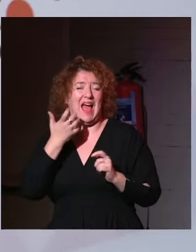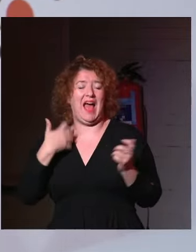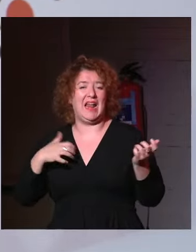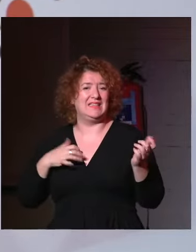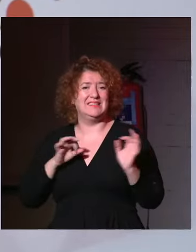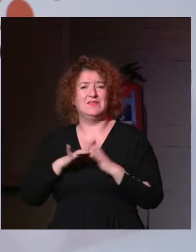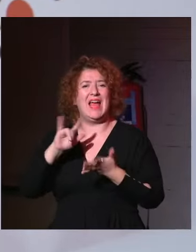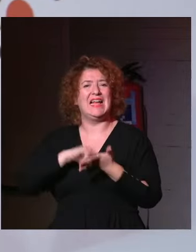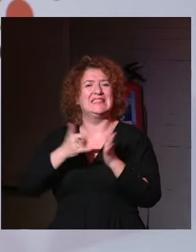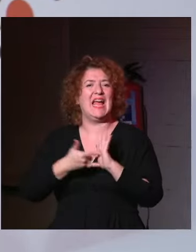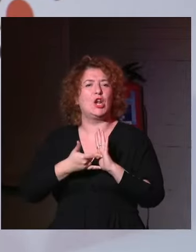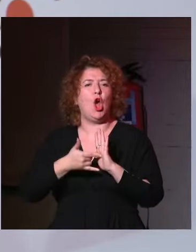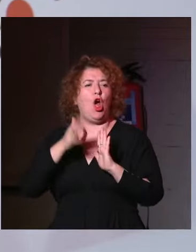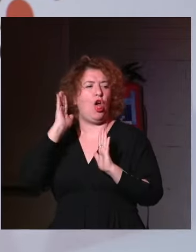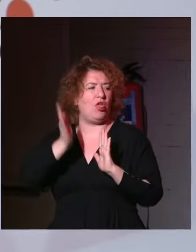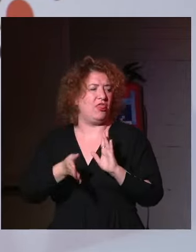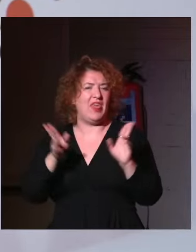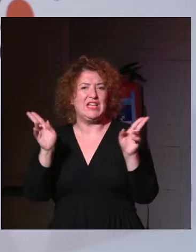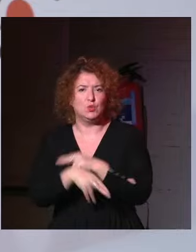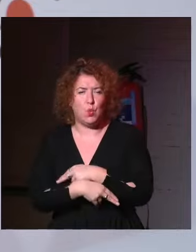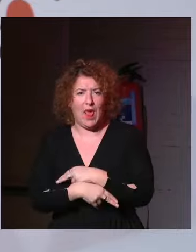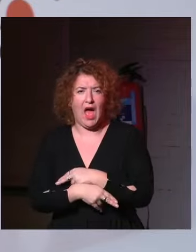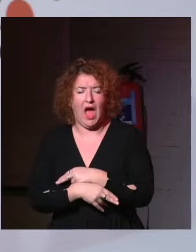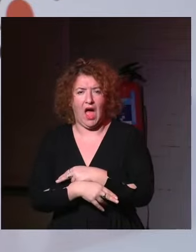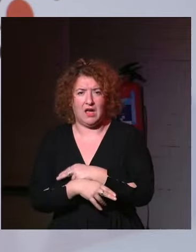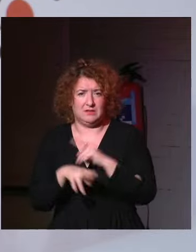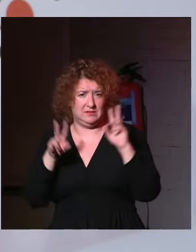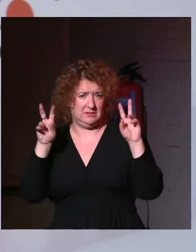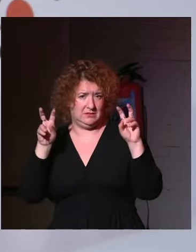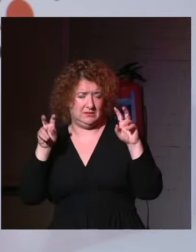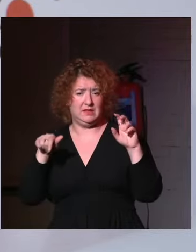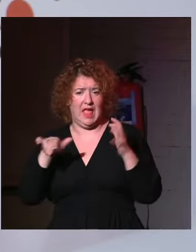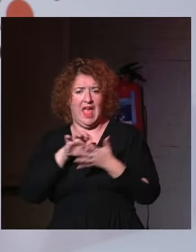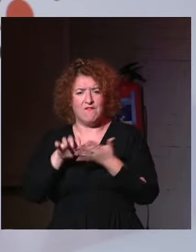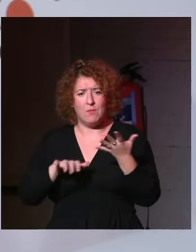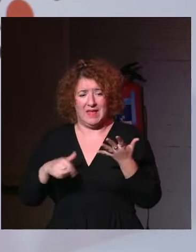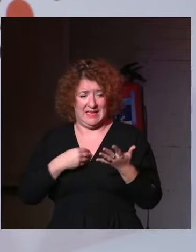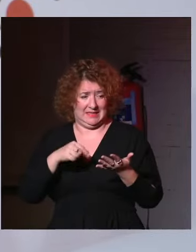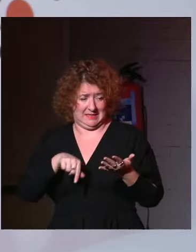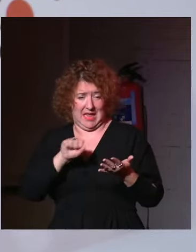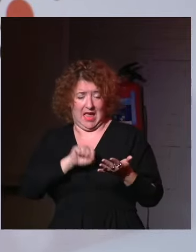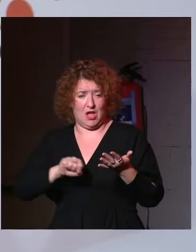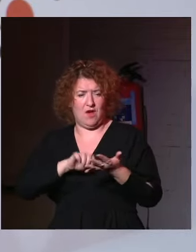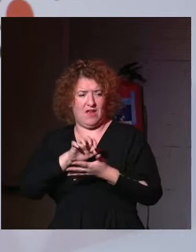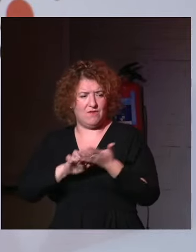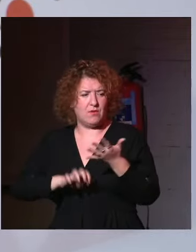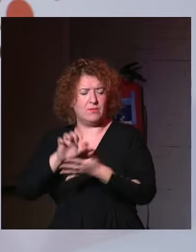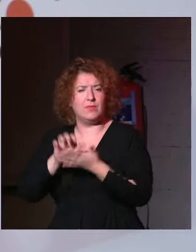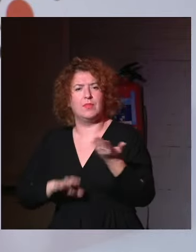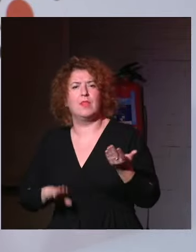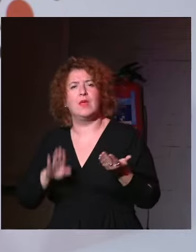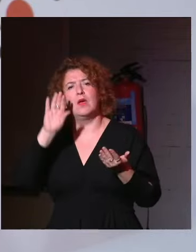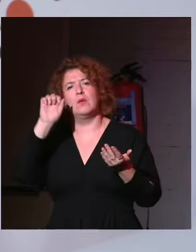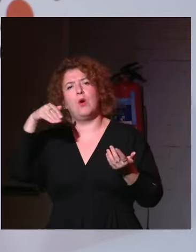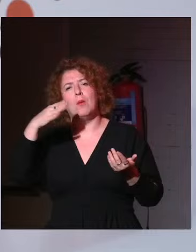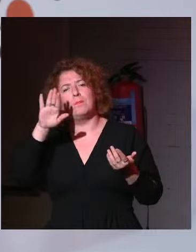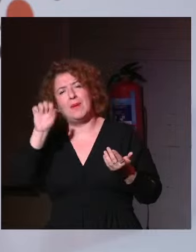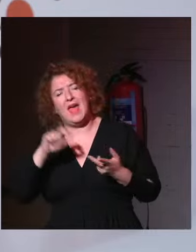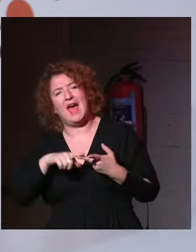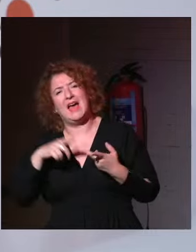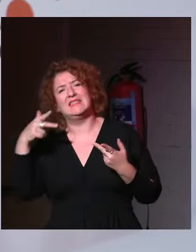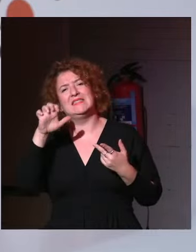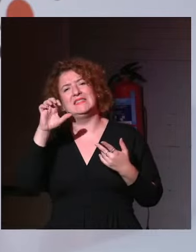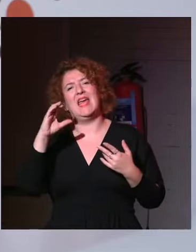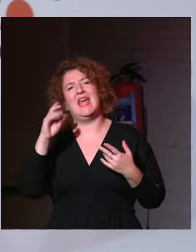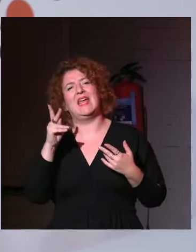tecn censura hubo distintos informes este año en Argentina tanto de fopea de chequeado.com un sitio de